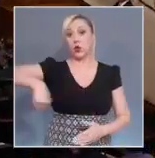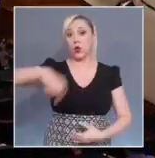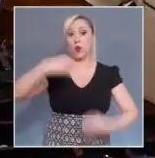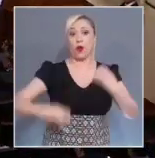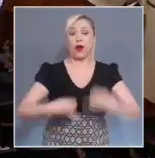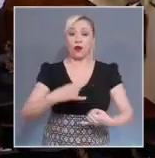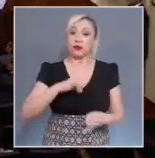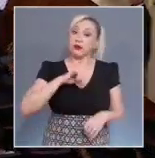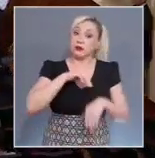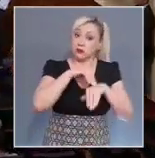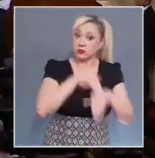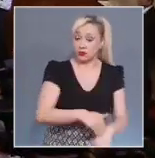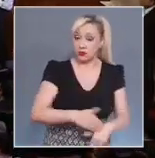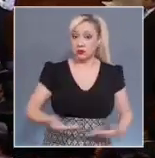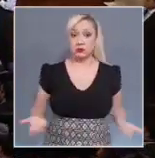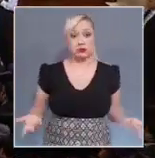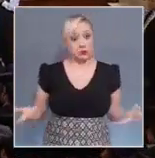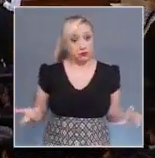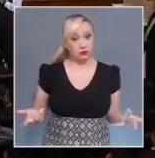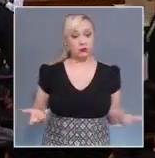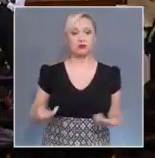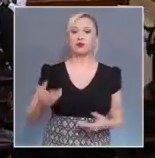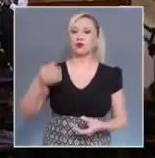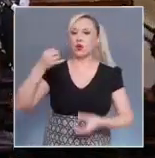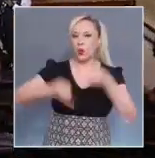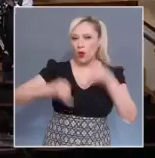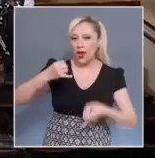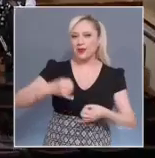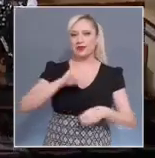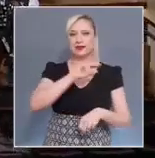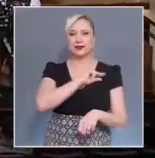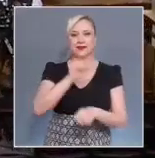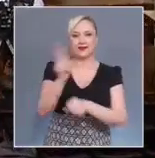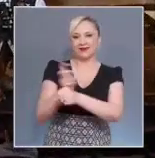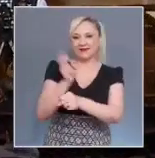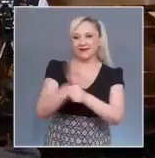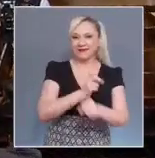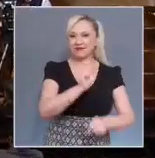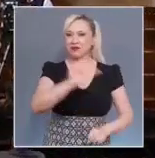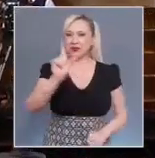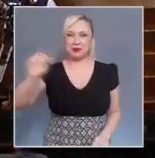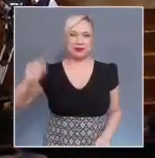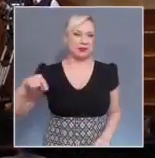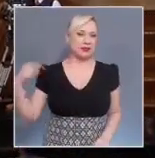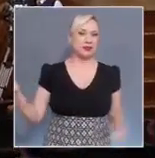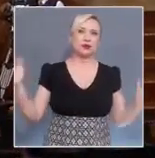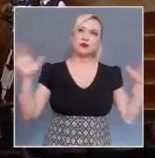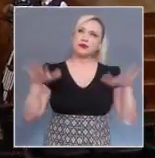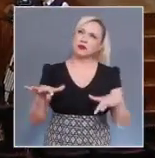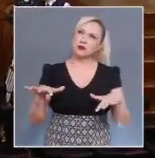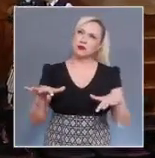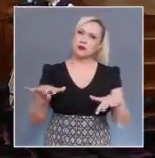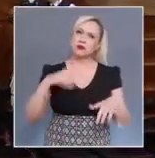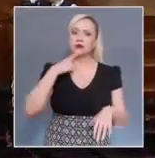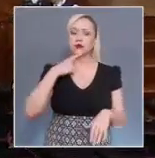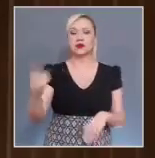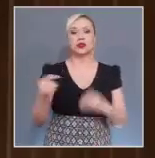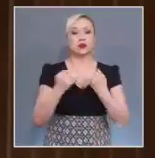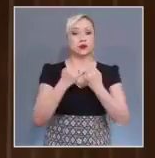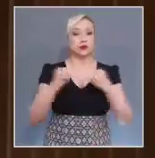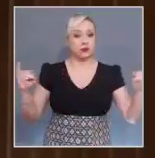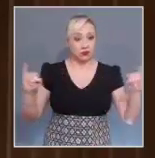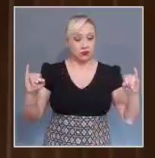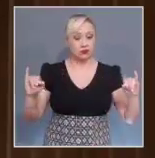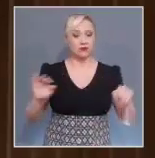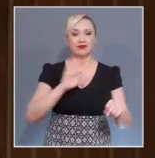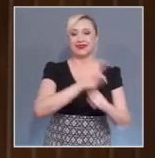y locales, así como invitados especiales, aseguró que la independencia y la imparcialidad son dos principios fundamentales que guían